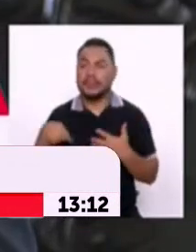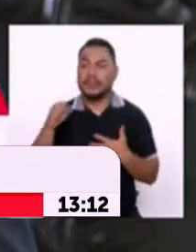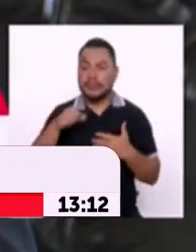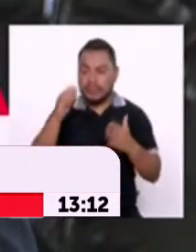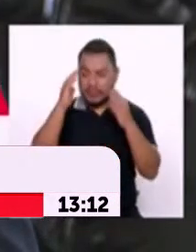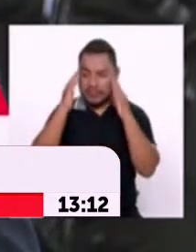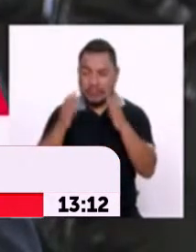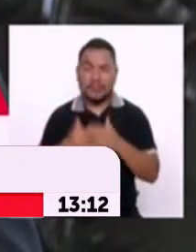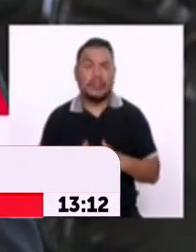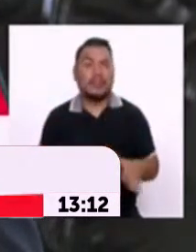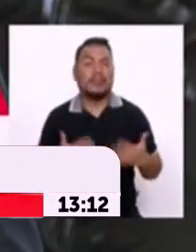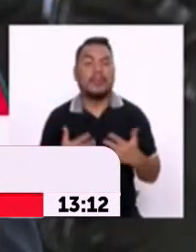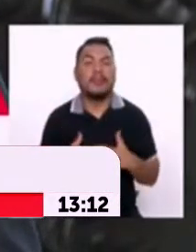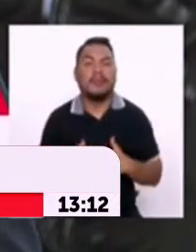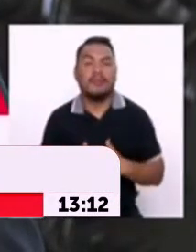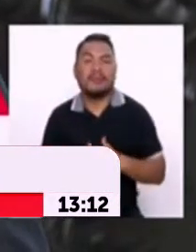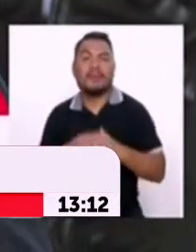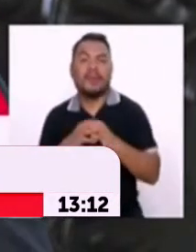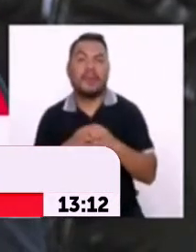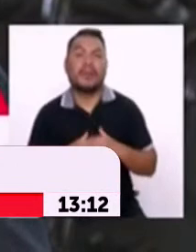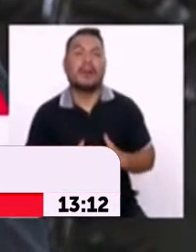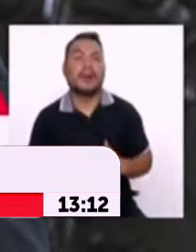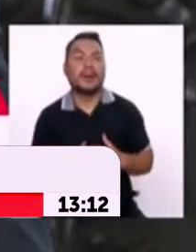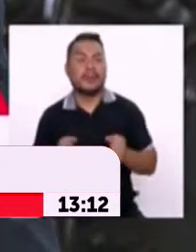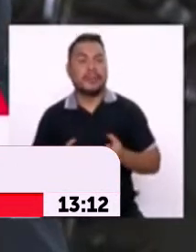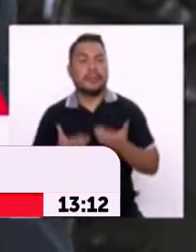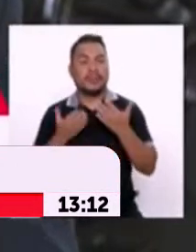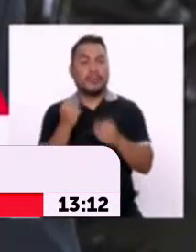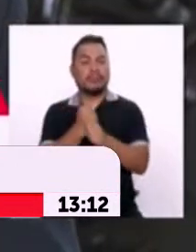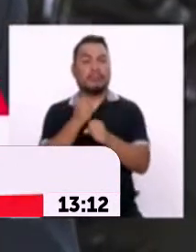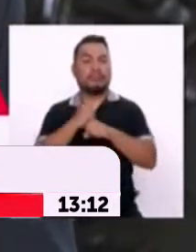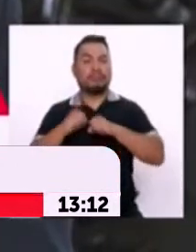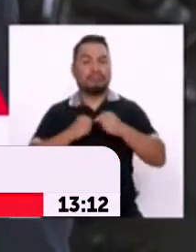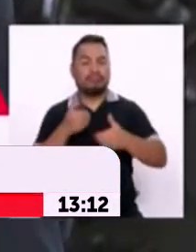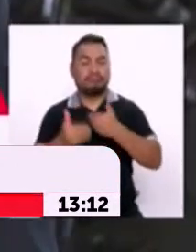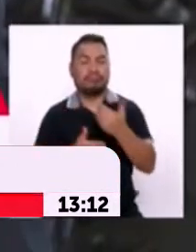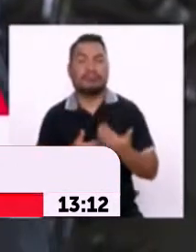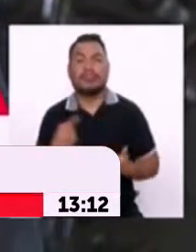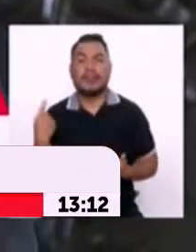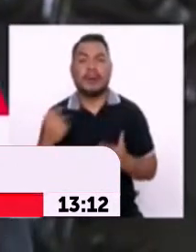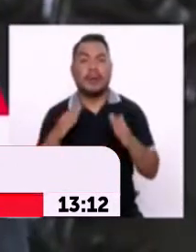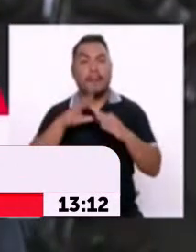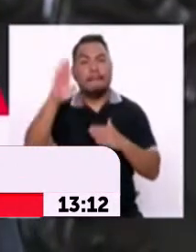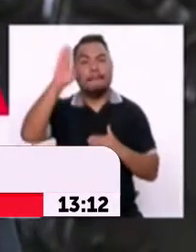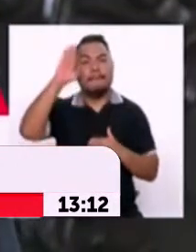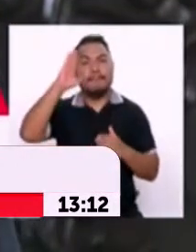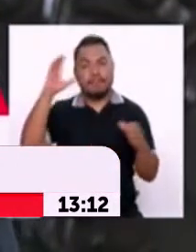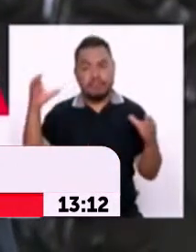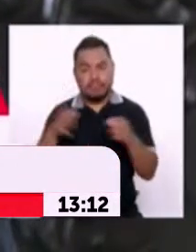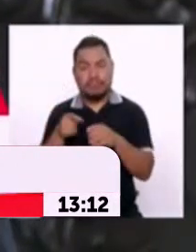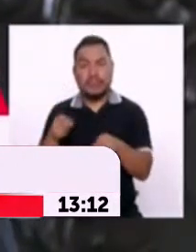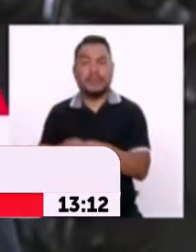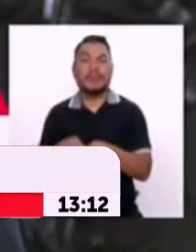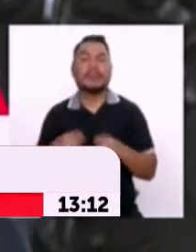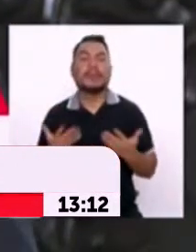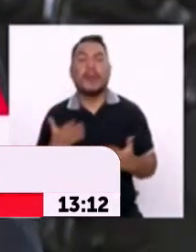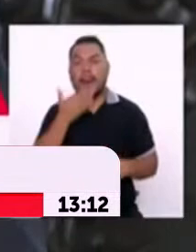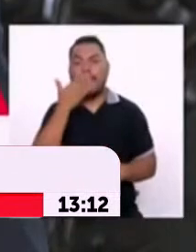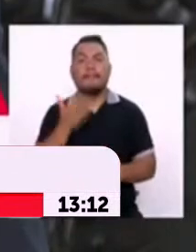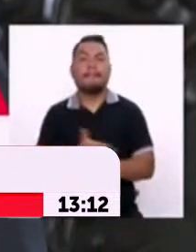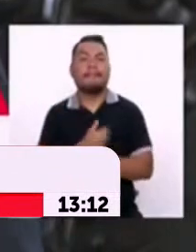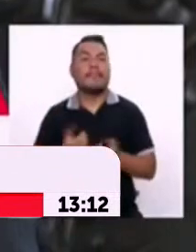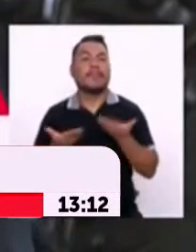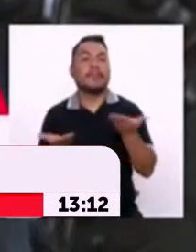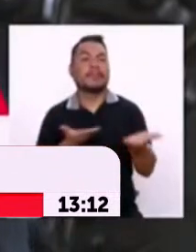Estamos abocados a fortalecer la capacidad operativa de nuestra Policía Nacional por una